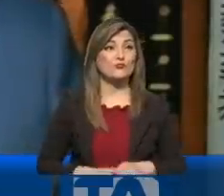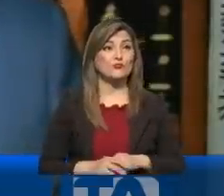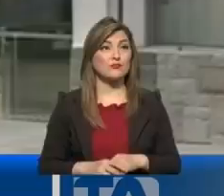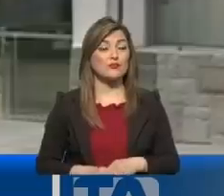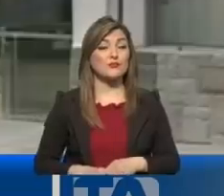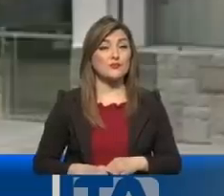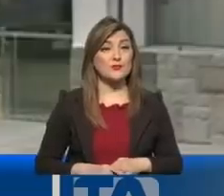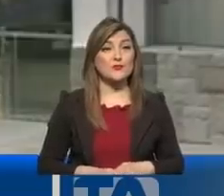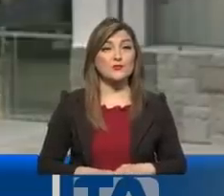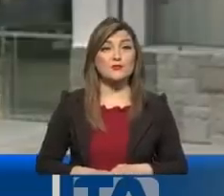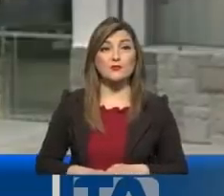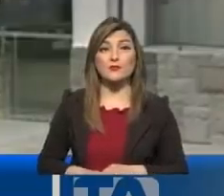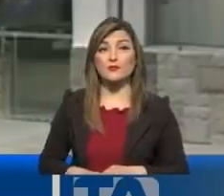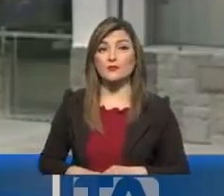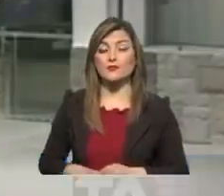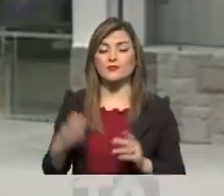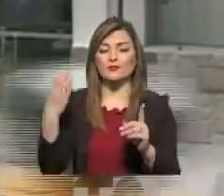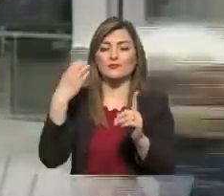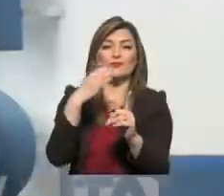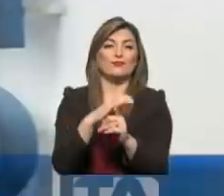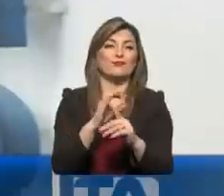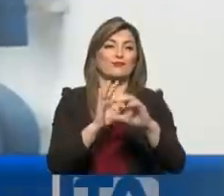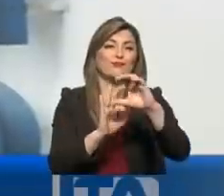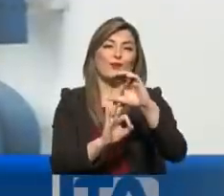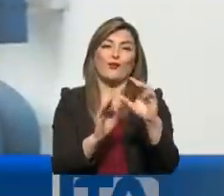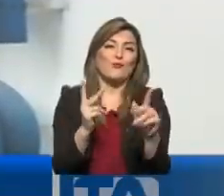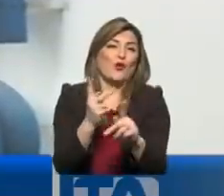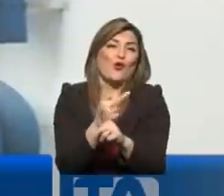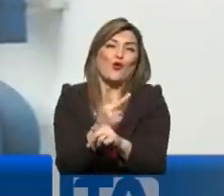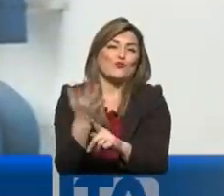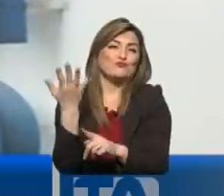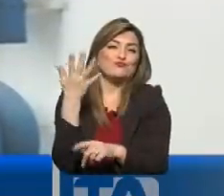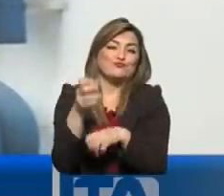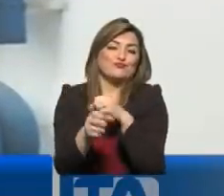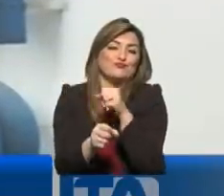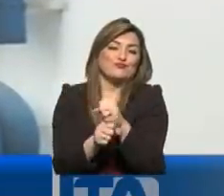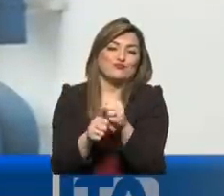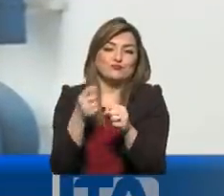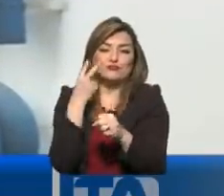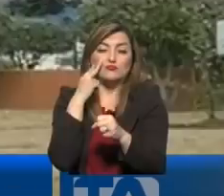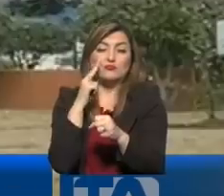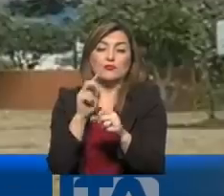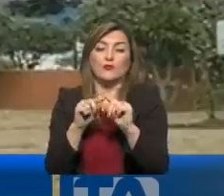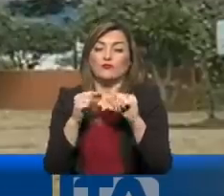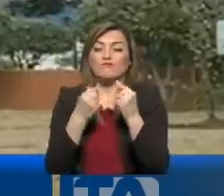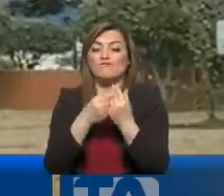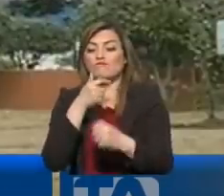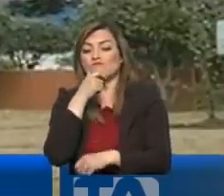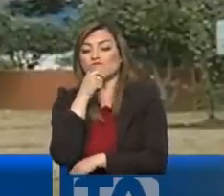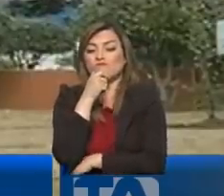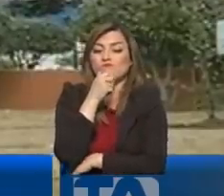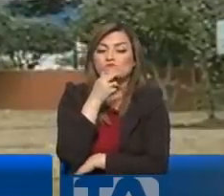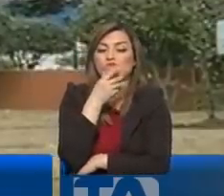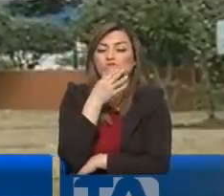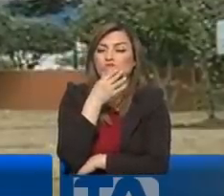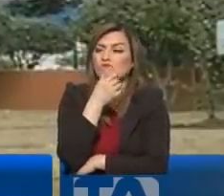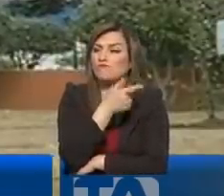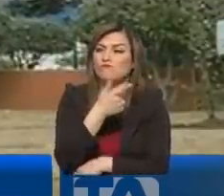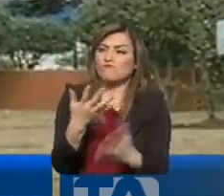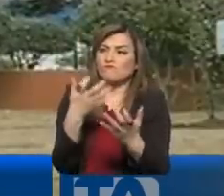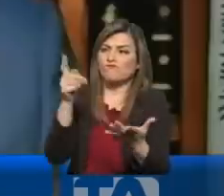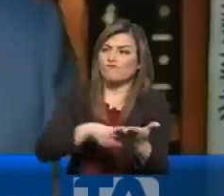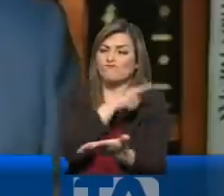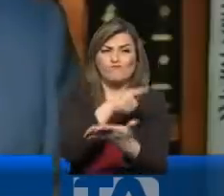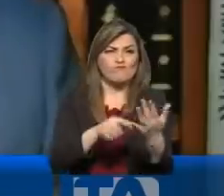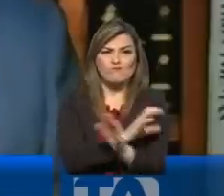abona más críticas a un organismo ya señalado, que ha estado durante años en la mira de varios sectores que incluso han pedido su